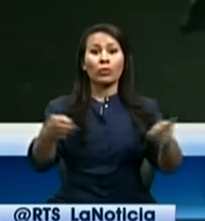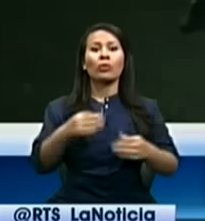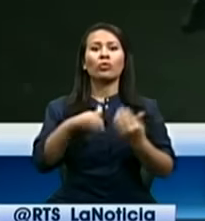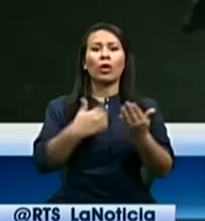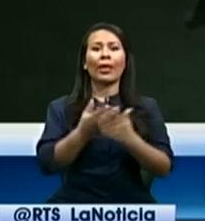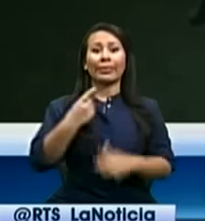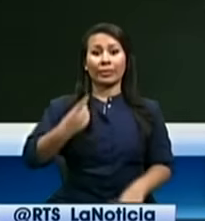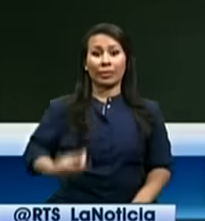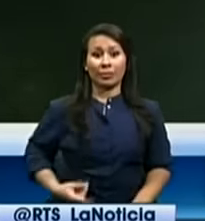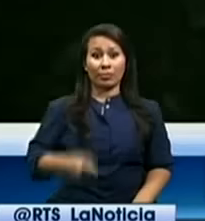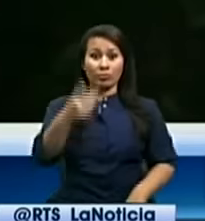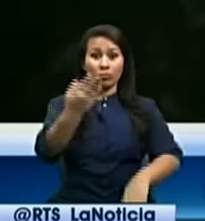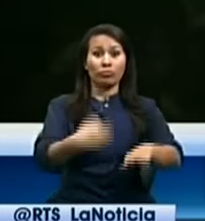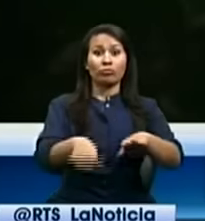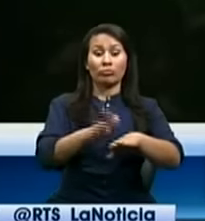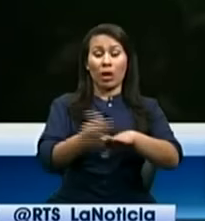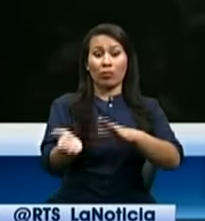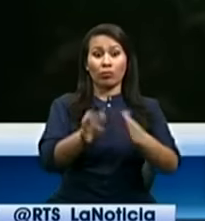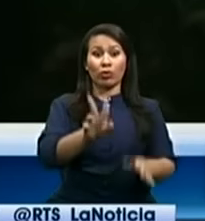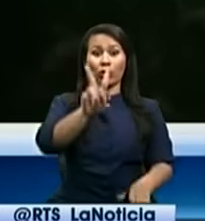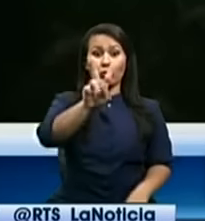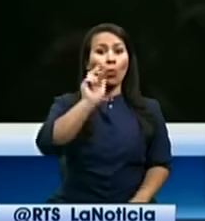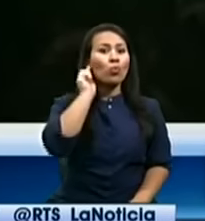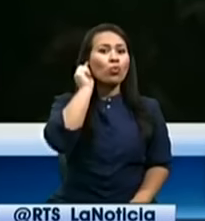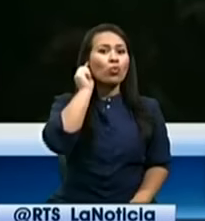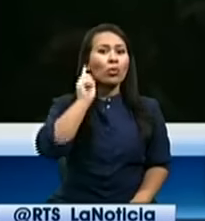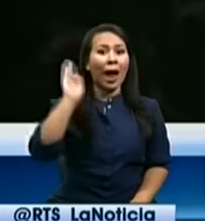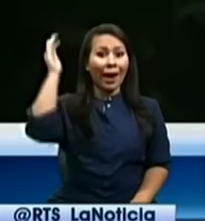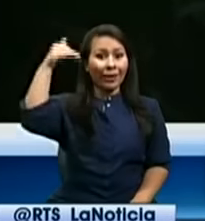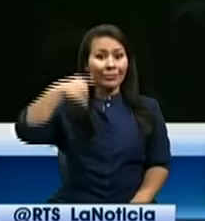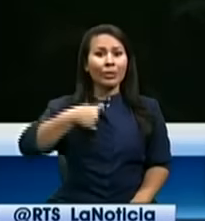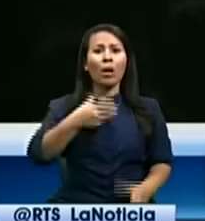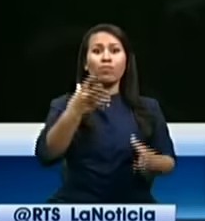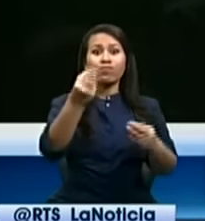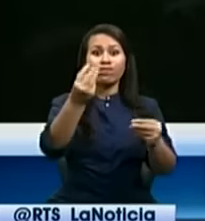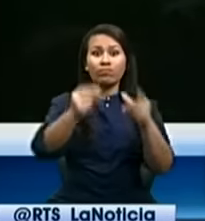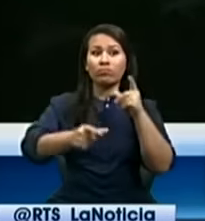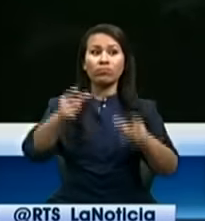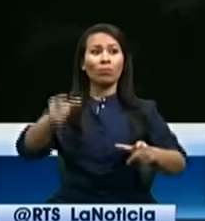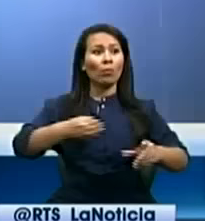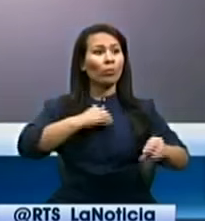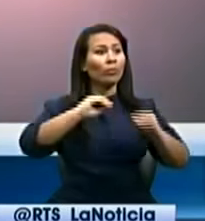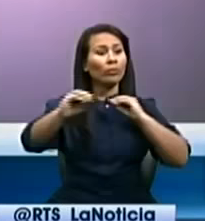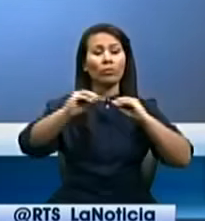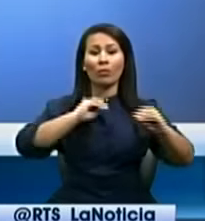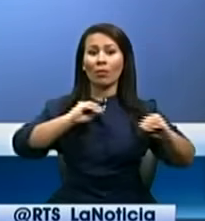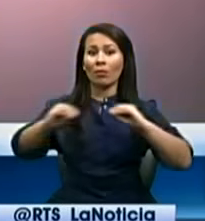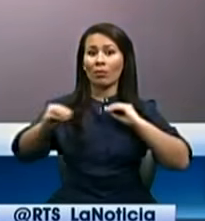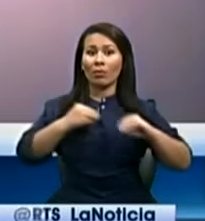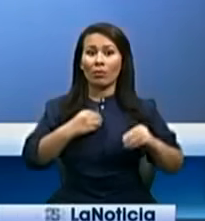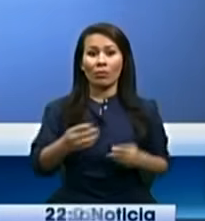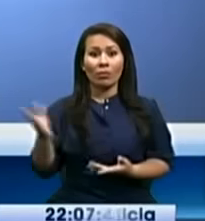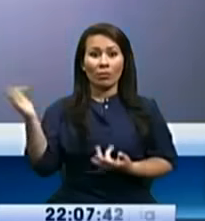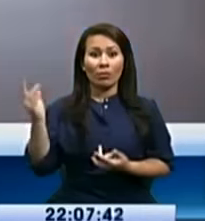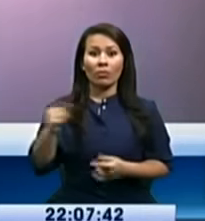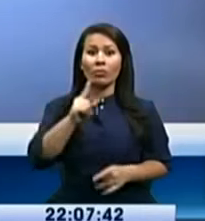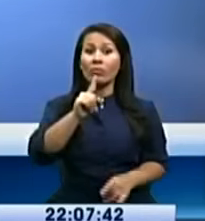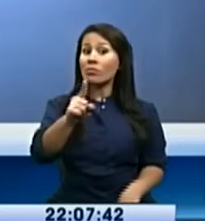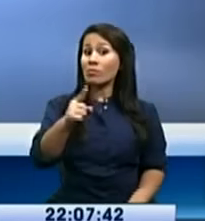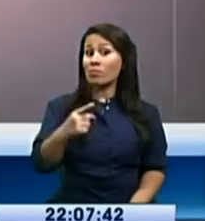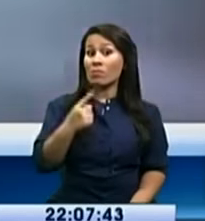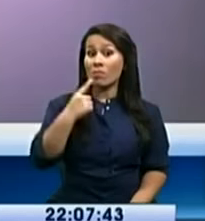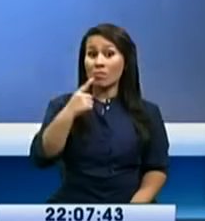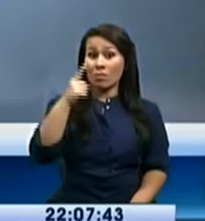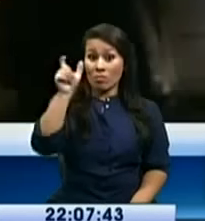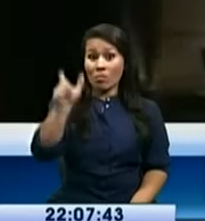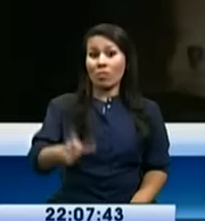más detalles sobre la muerte de las dos turistas argentinas, los comentarios en las redes sociales nos hicieron esperar. Un ciudadano se preocupa